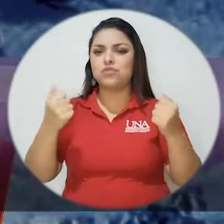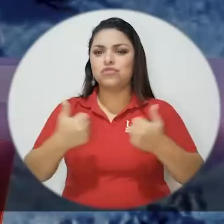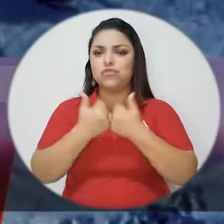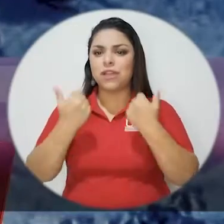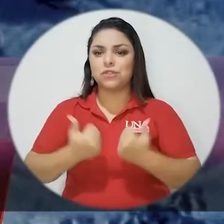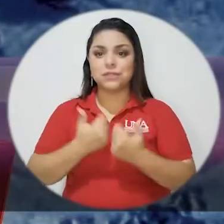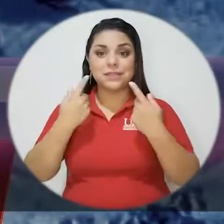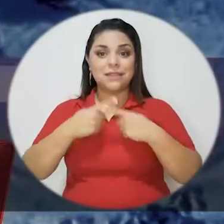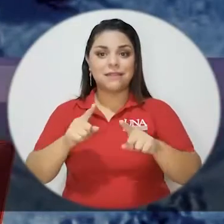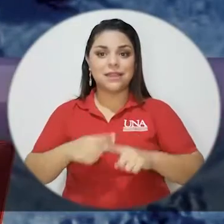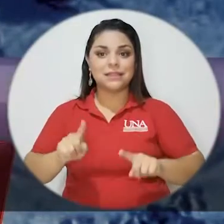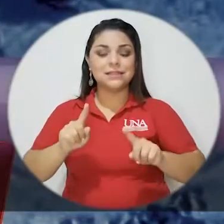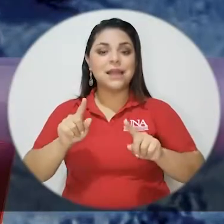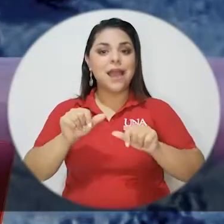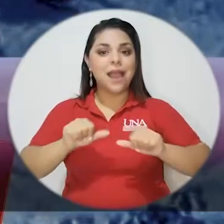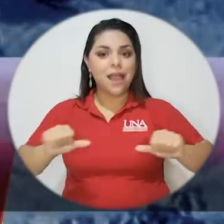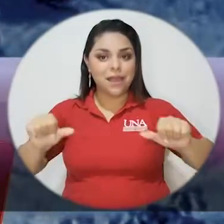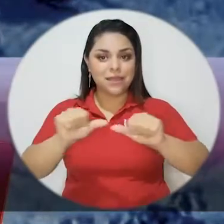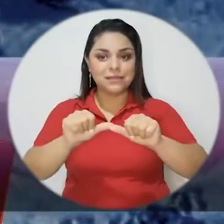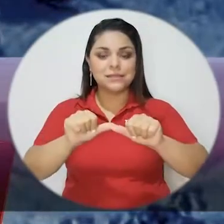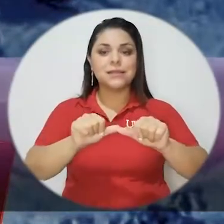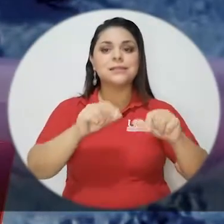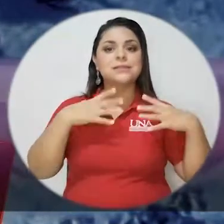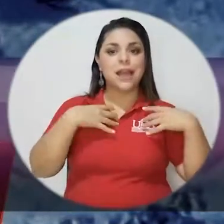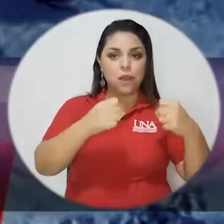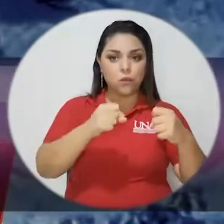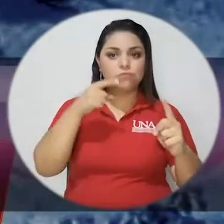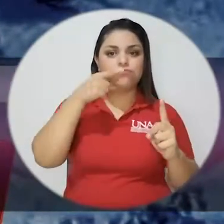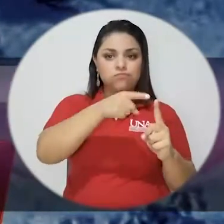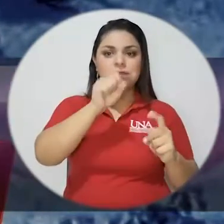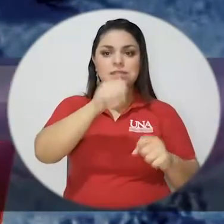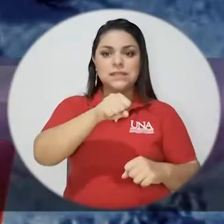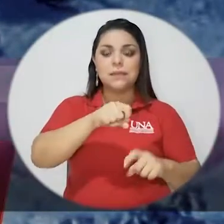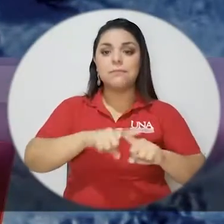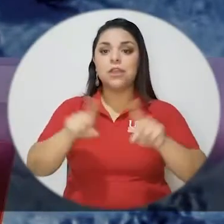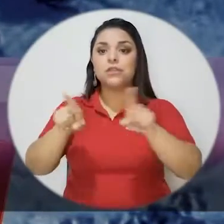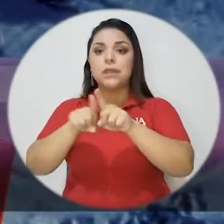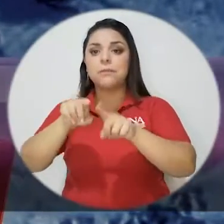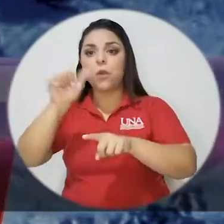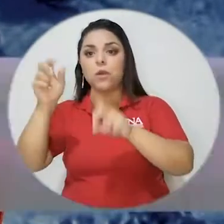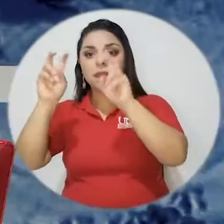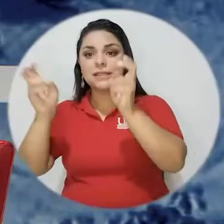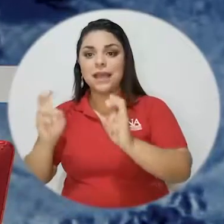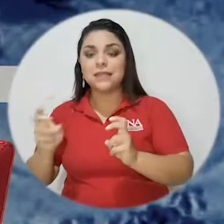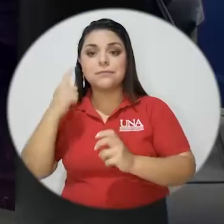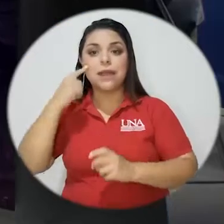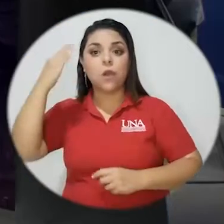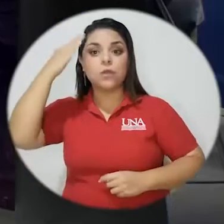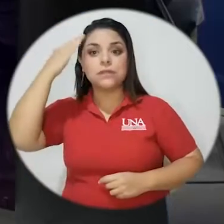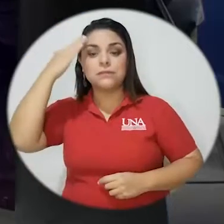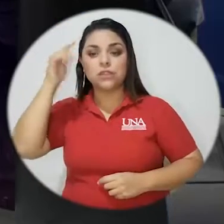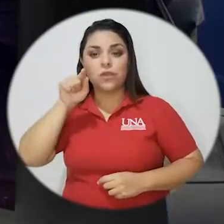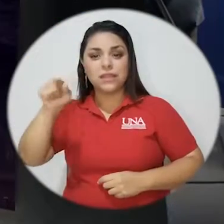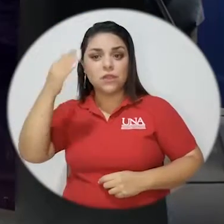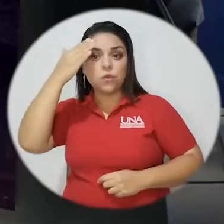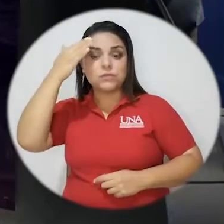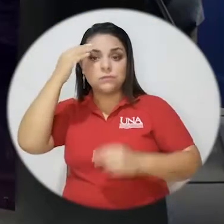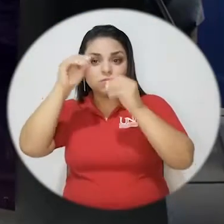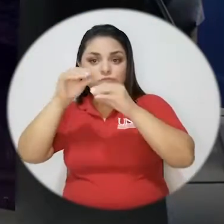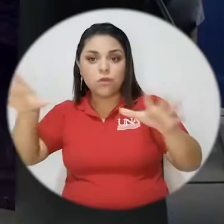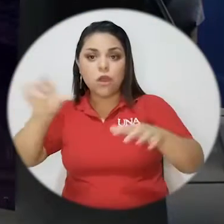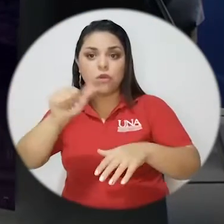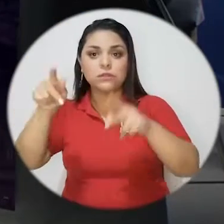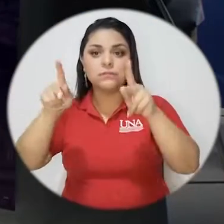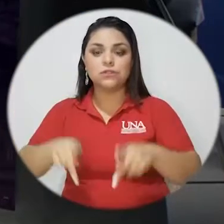las áreas, no solo en el área de la salud, también la gestión del conocimiento y la transmisión de ese conocimiento a la gente es sumamente importante. Sí, Maribel, en primer lugar,